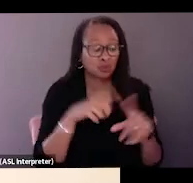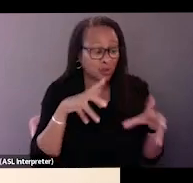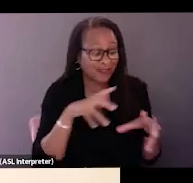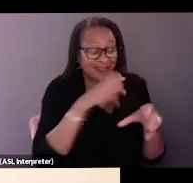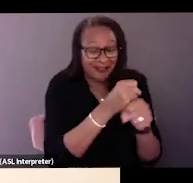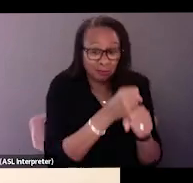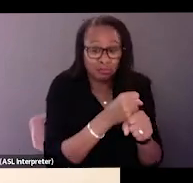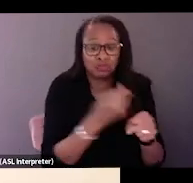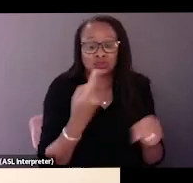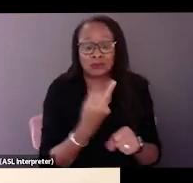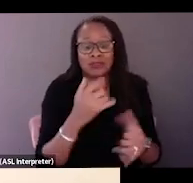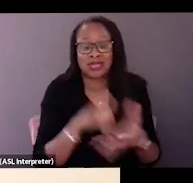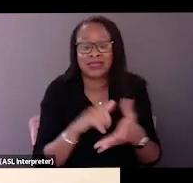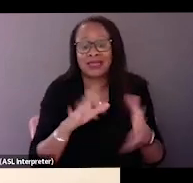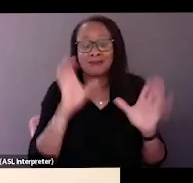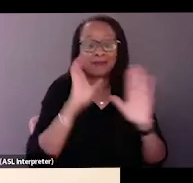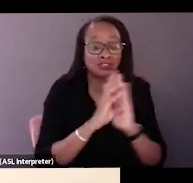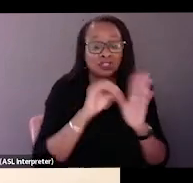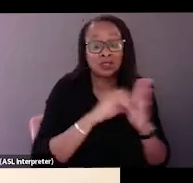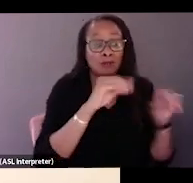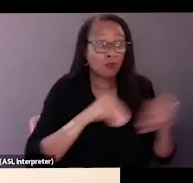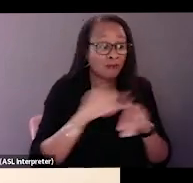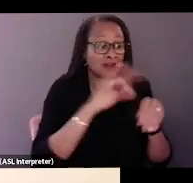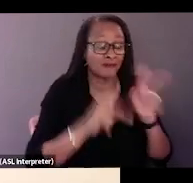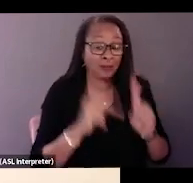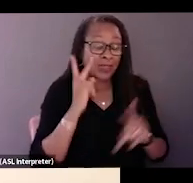a nivel fotográfico